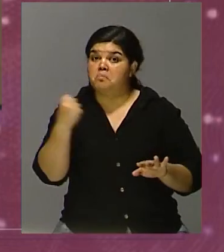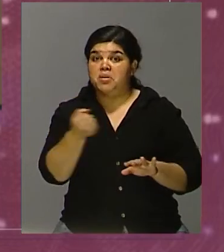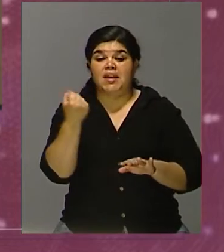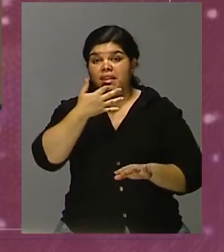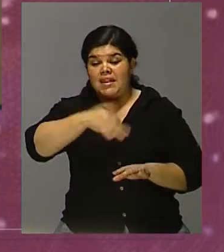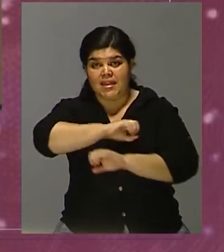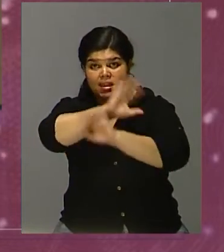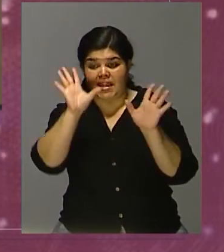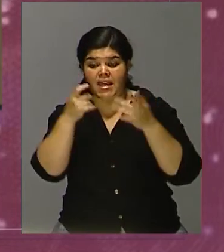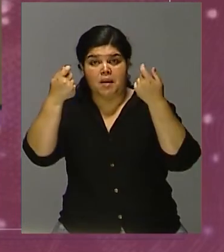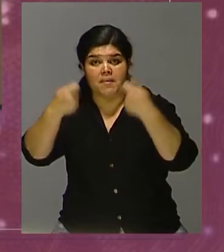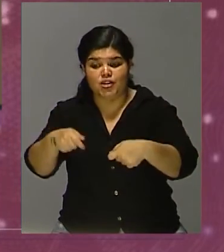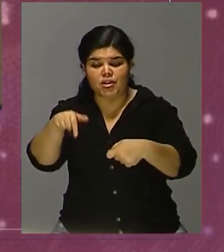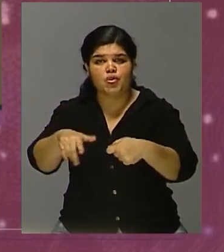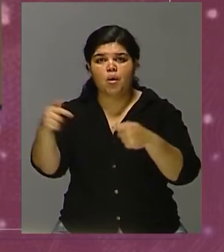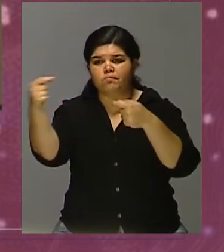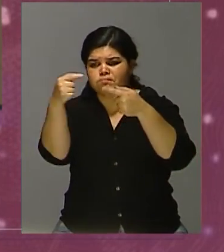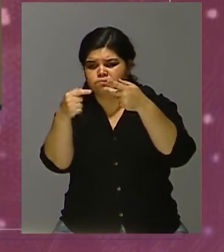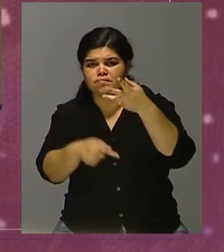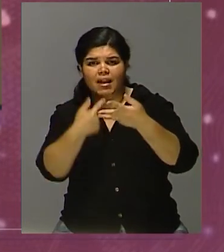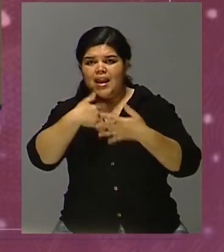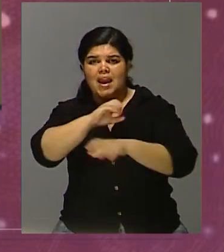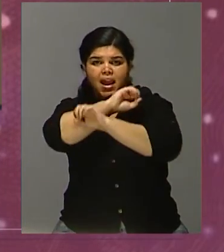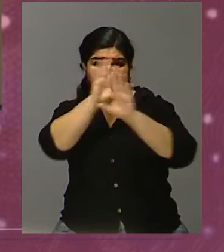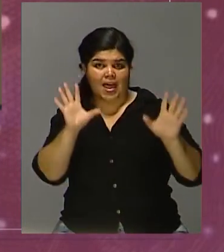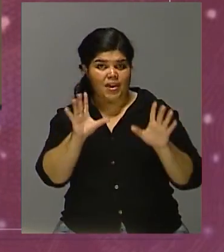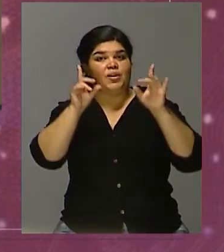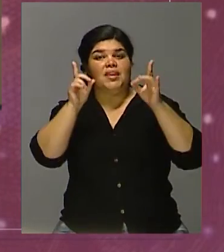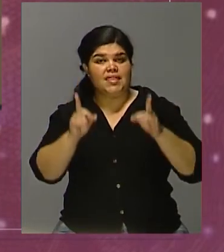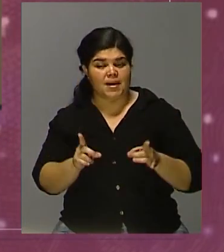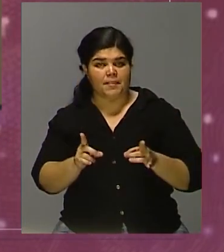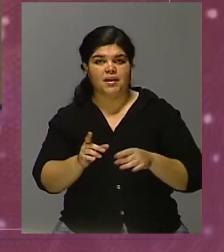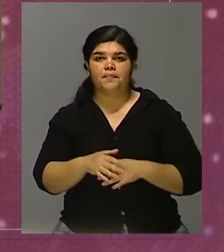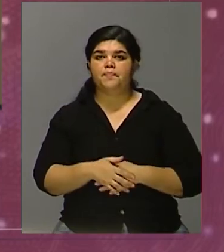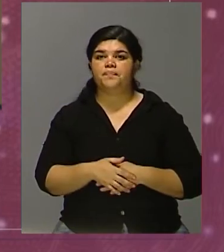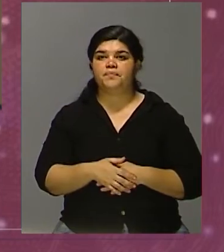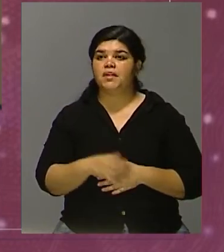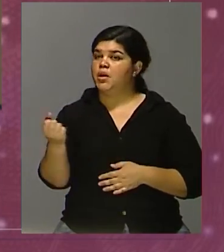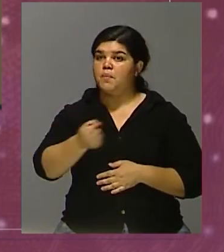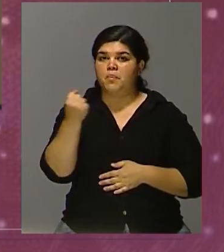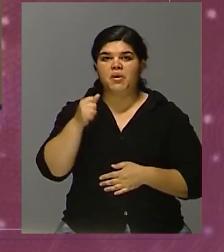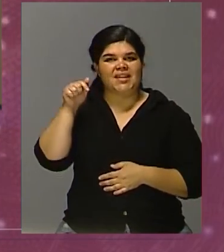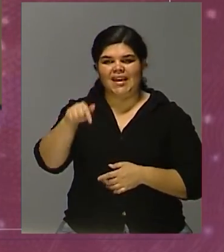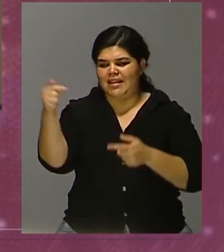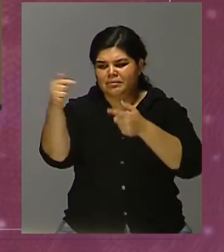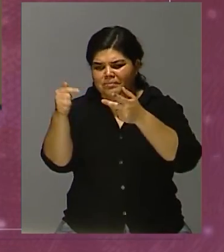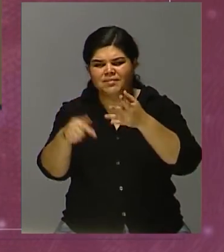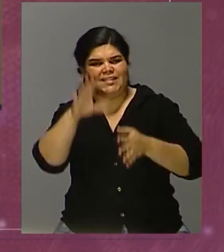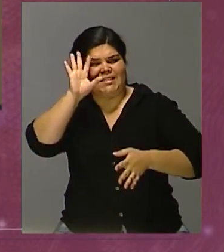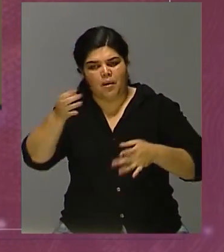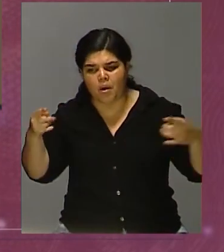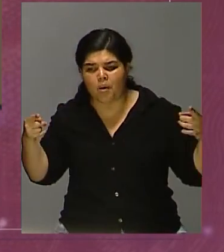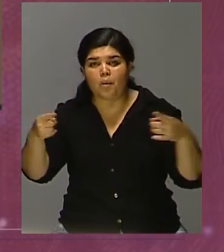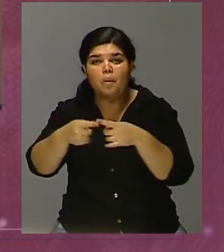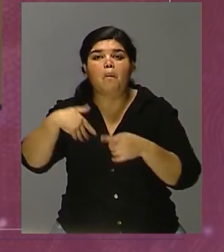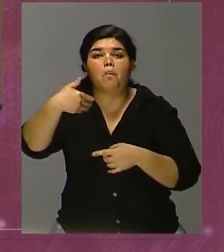la inversión en forma simple y poder practicarla y poder ver que en el largo plazo siempre hay luz en el horizonte. Eso es lo